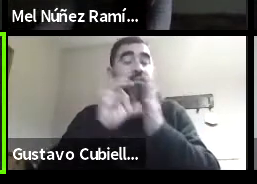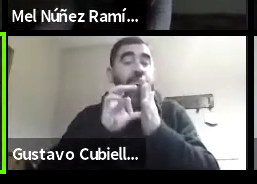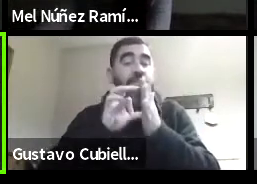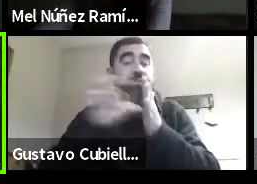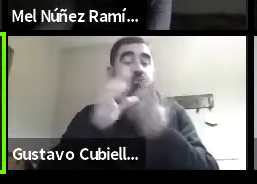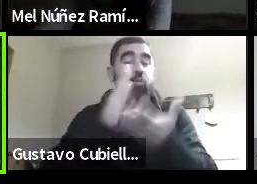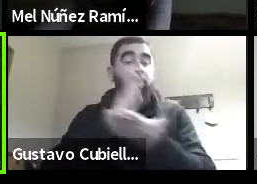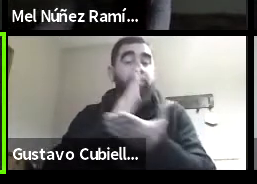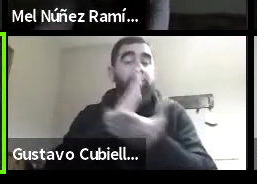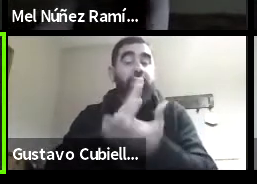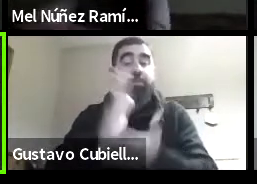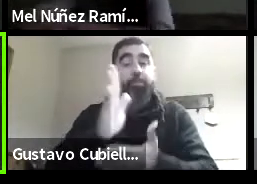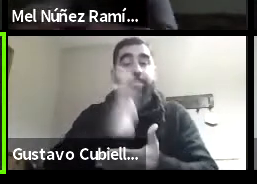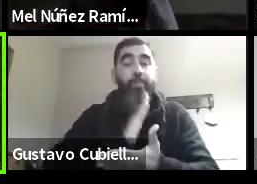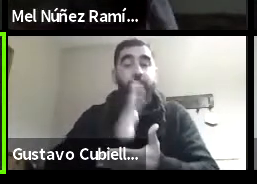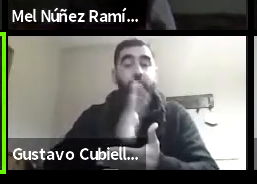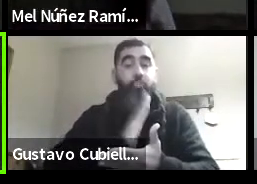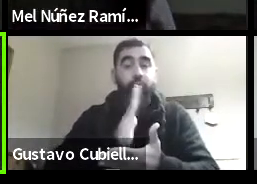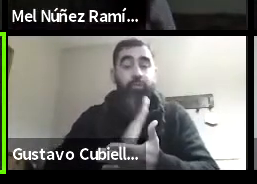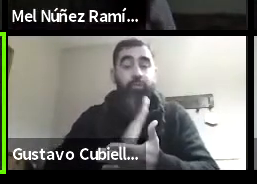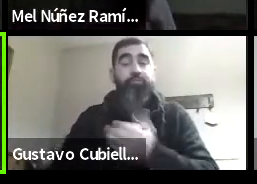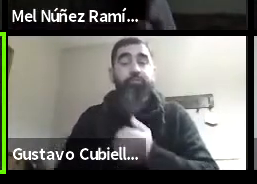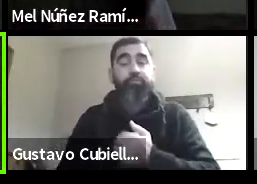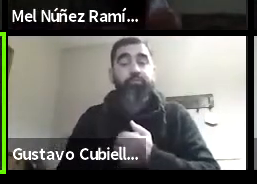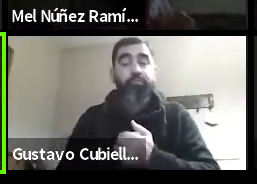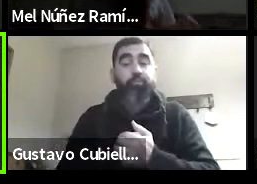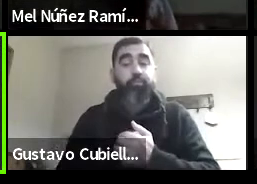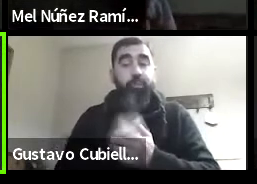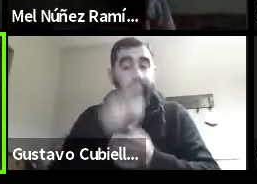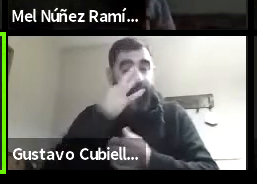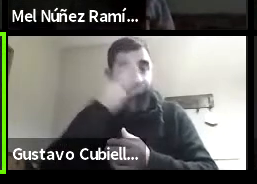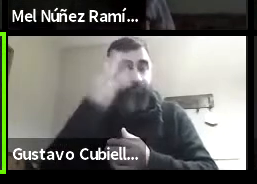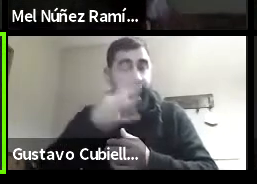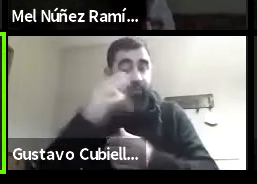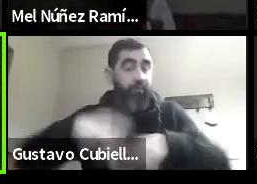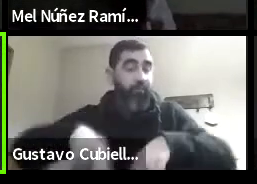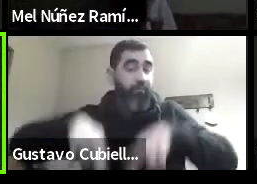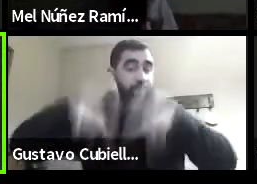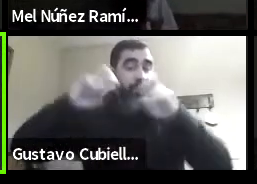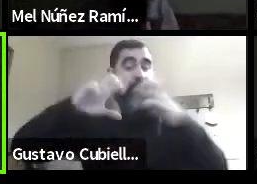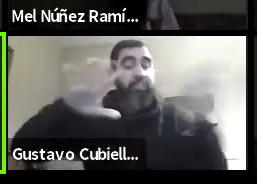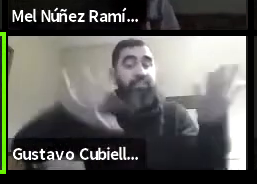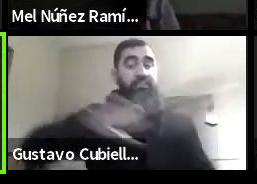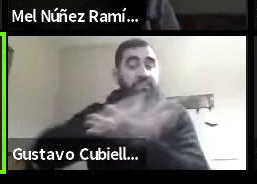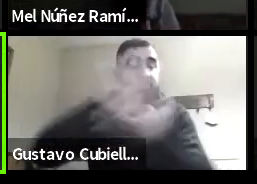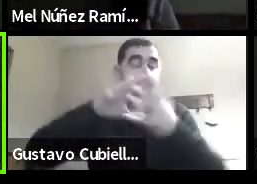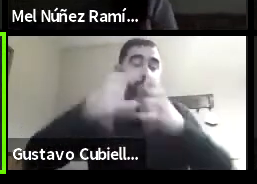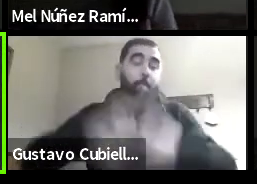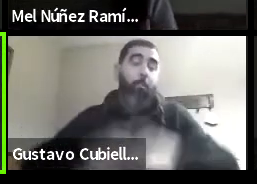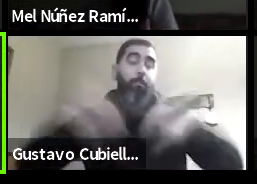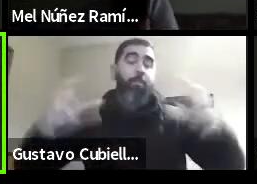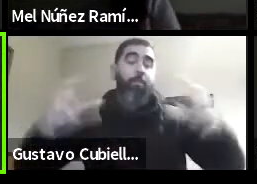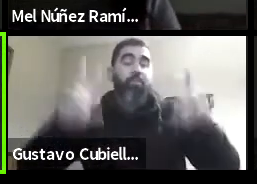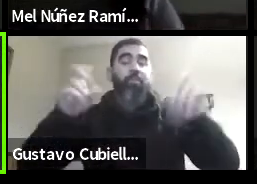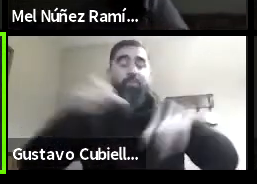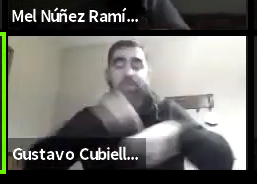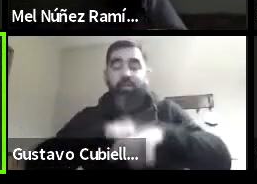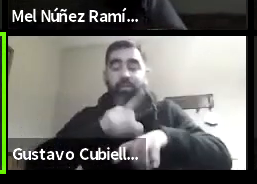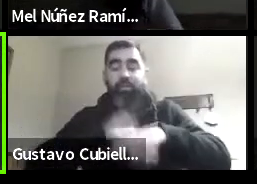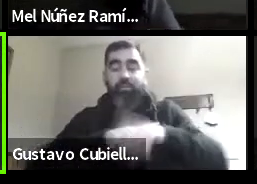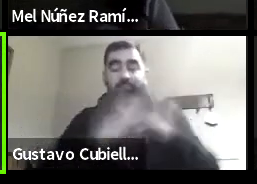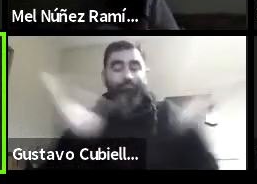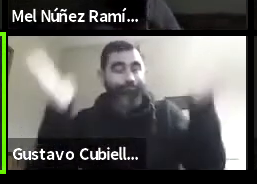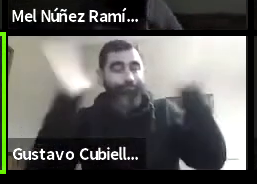asistencia personal, que se, en realidad se indagan dentro de un contexto mayor, que les decía, por un tema de tiempo no podemos